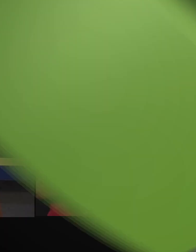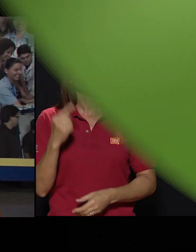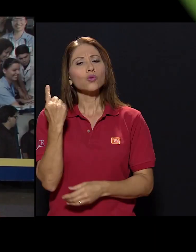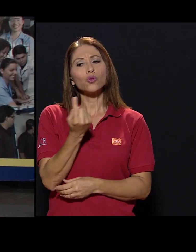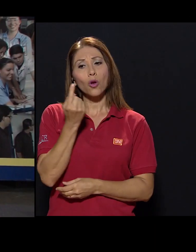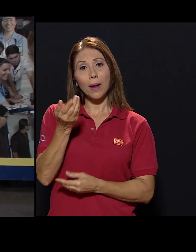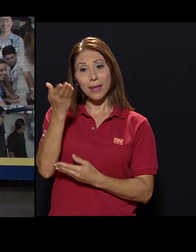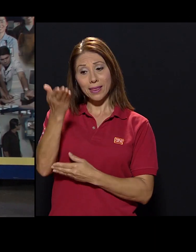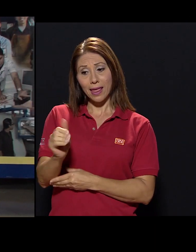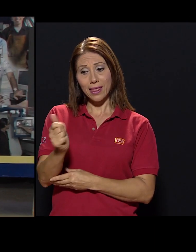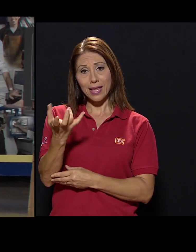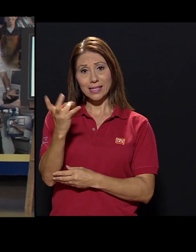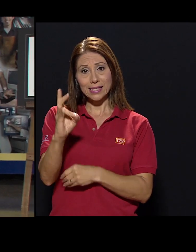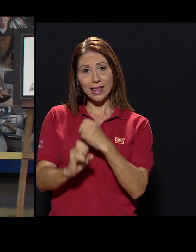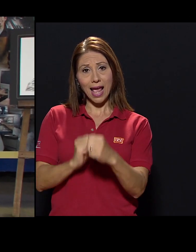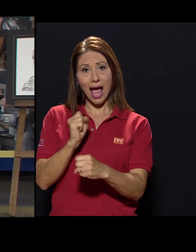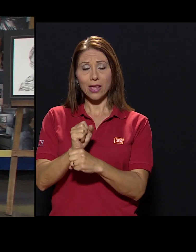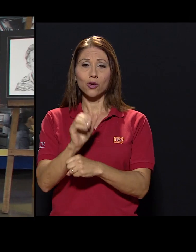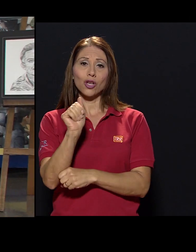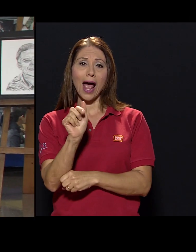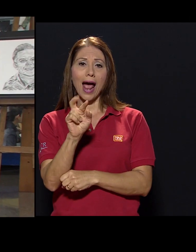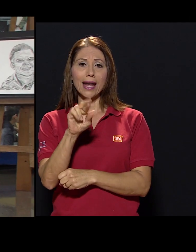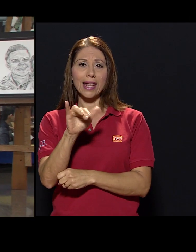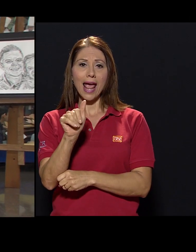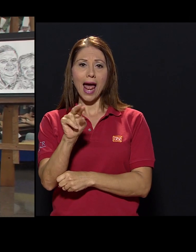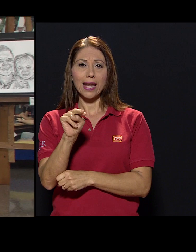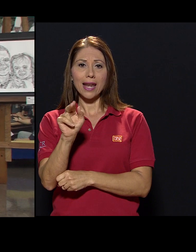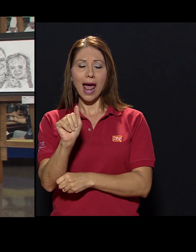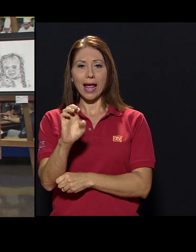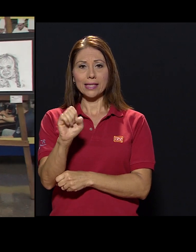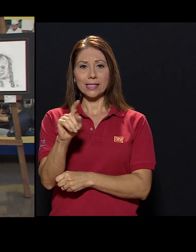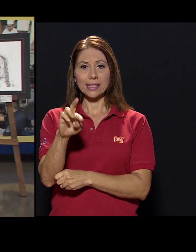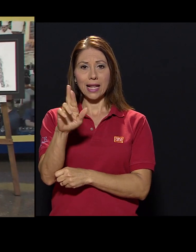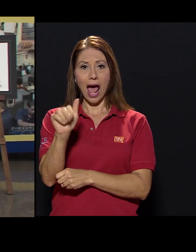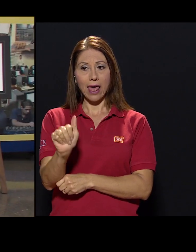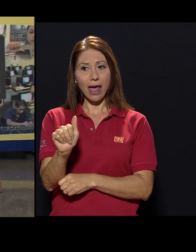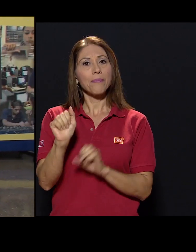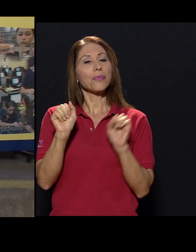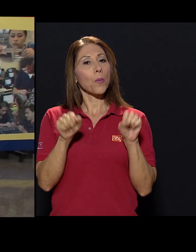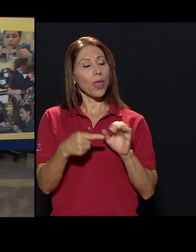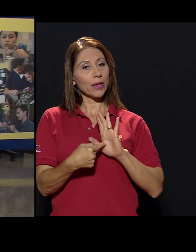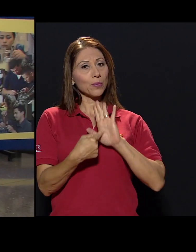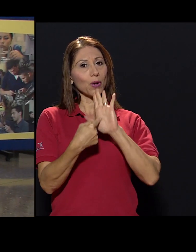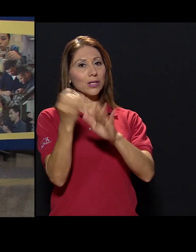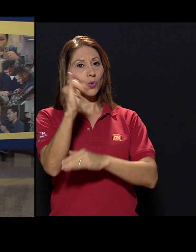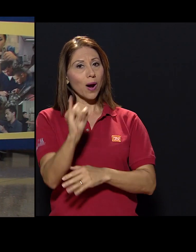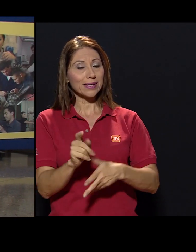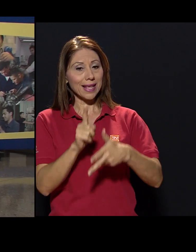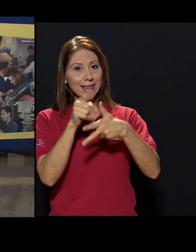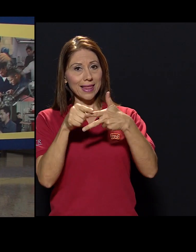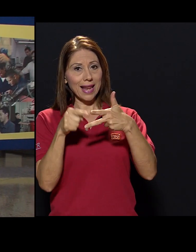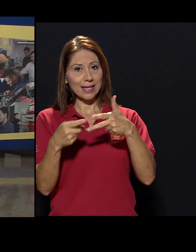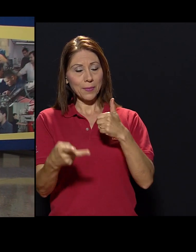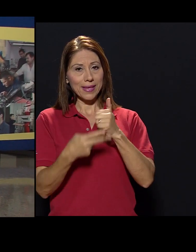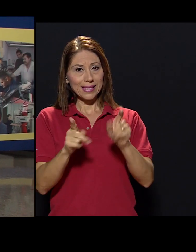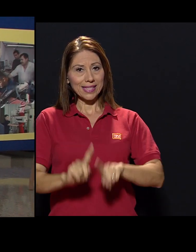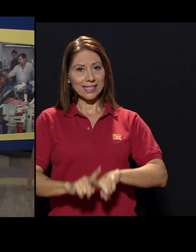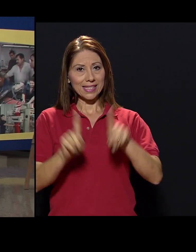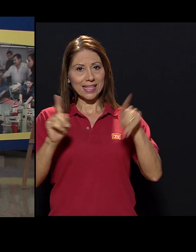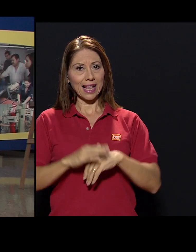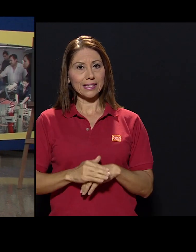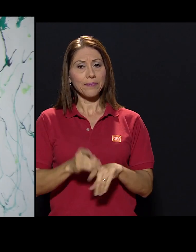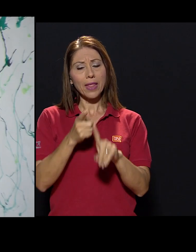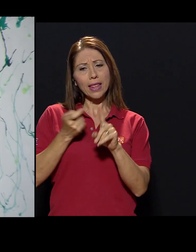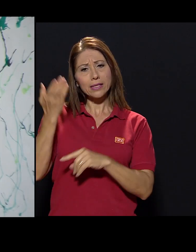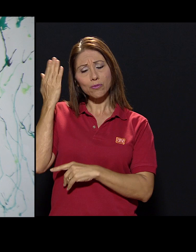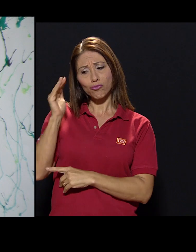Con tan solo 17 años Ariana Estrada Es una joven Que ha logrado Exponer su arte En tres ocasiones Distintas